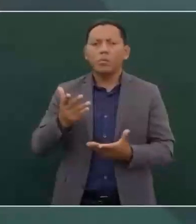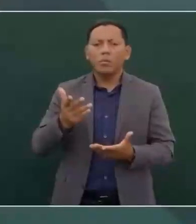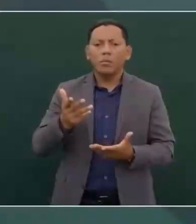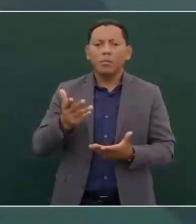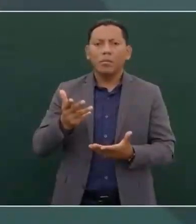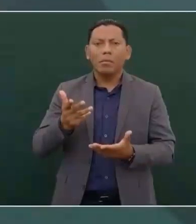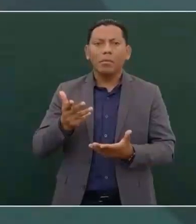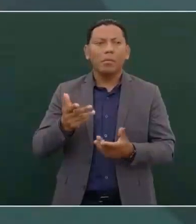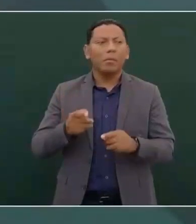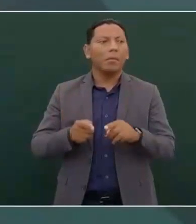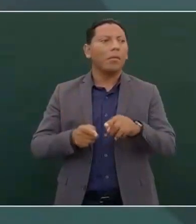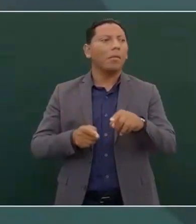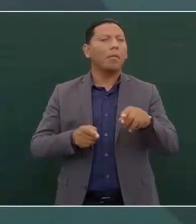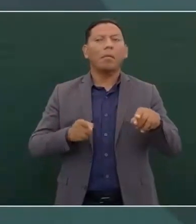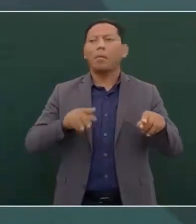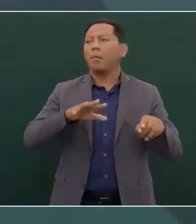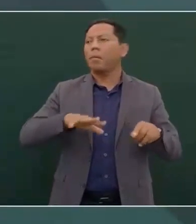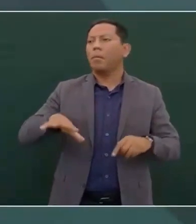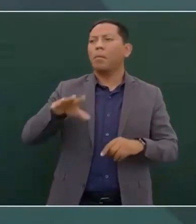Nadie se quejó.